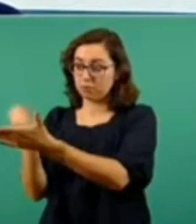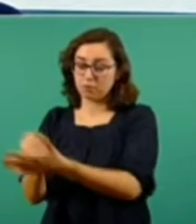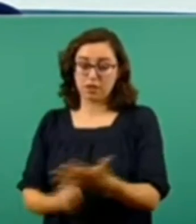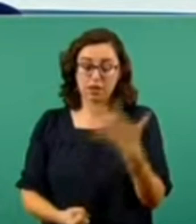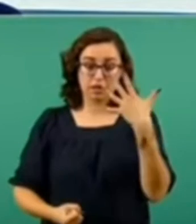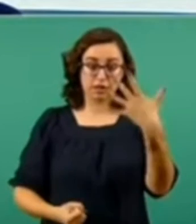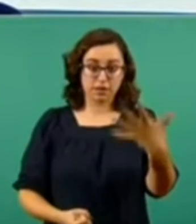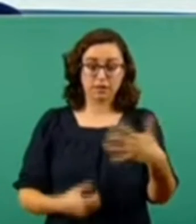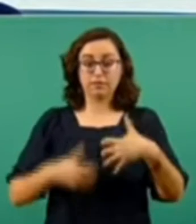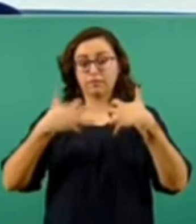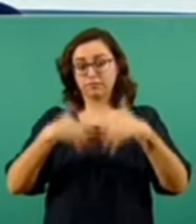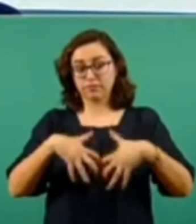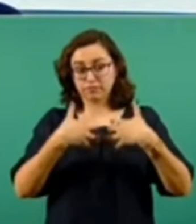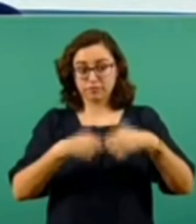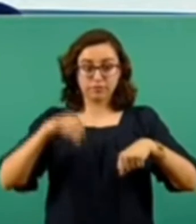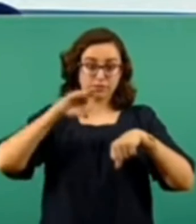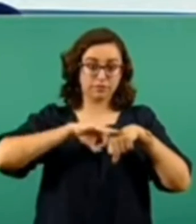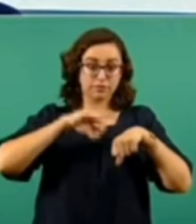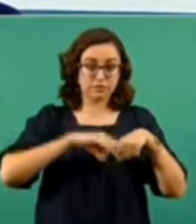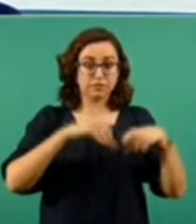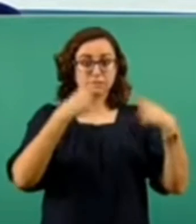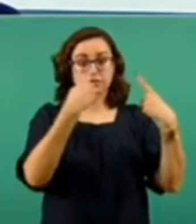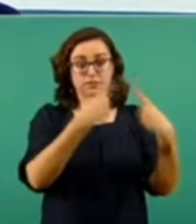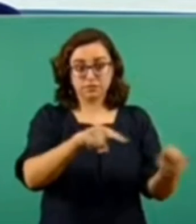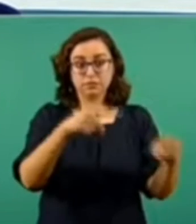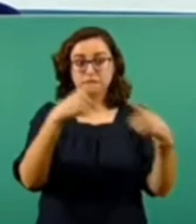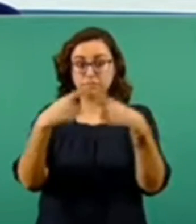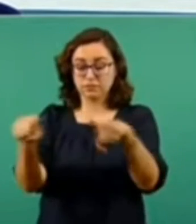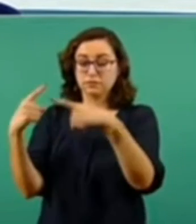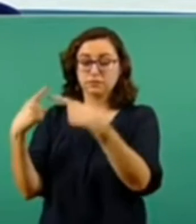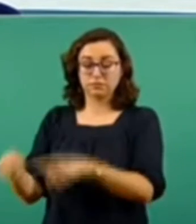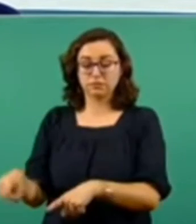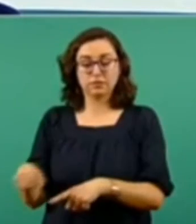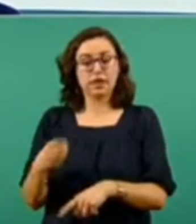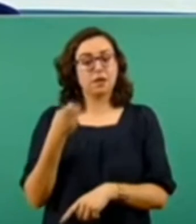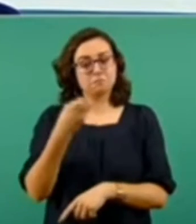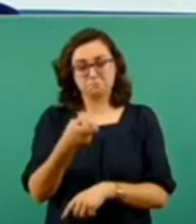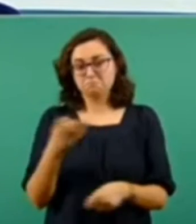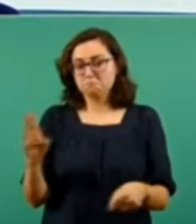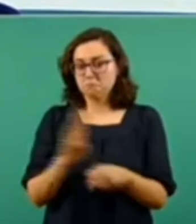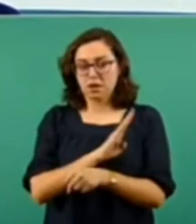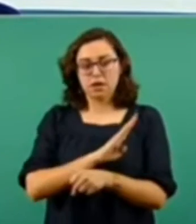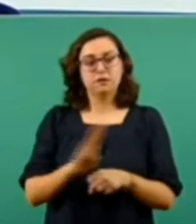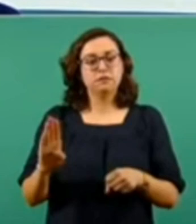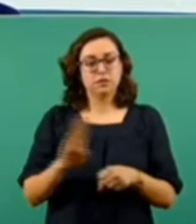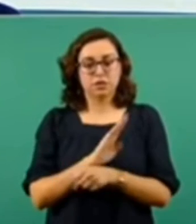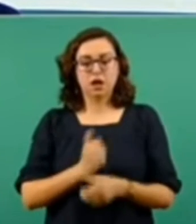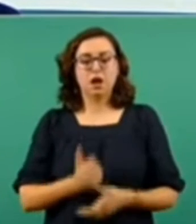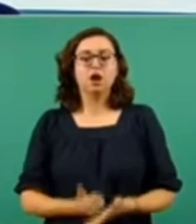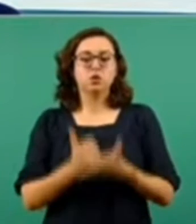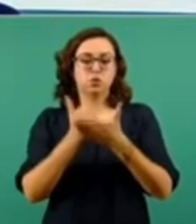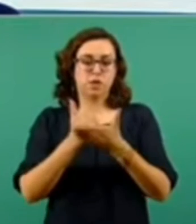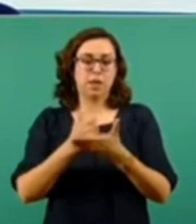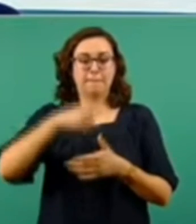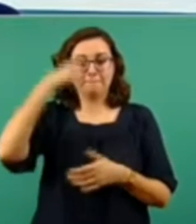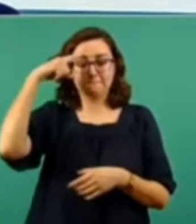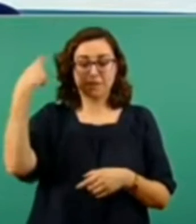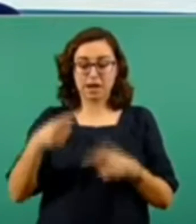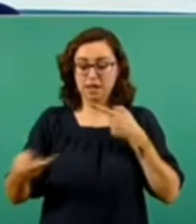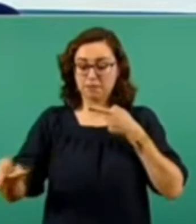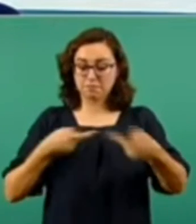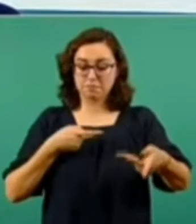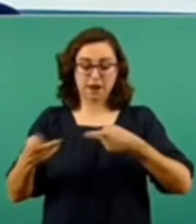diferentes fábricas o inclusive de diferentes tipos de acción, es lo que ha permitido también a la estrategia